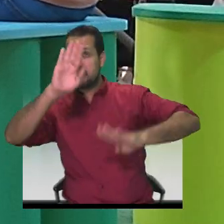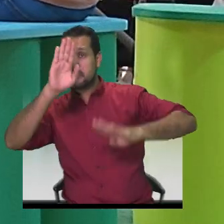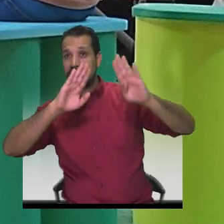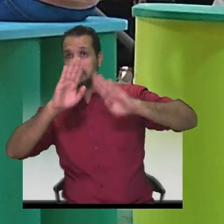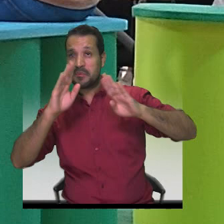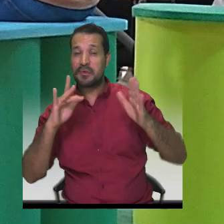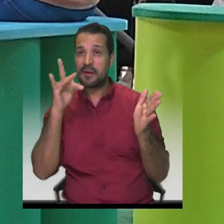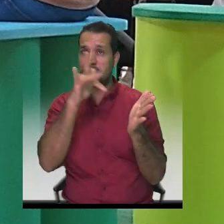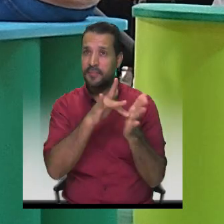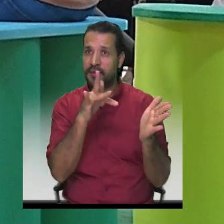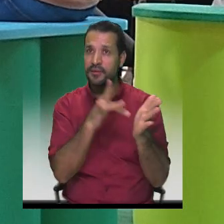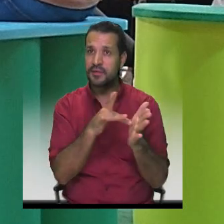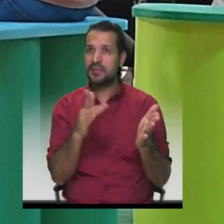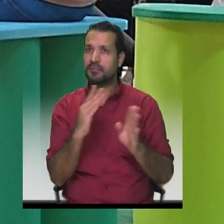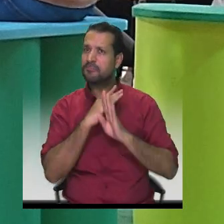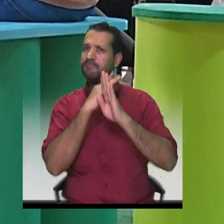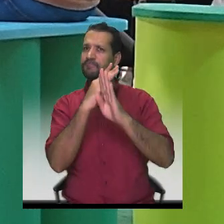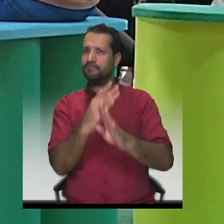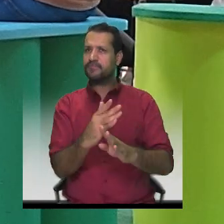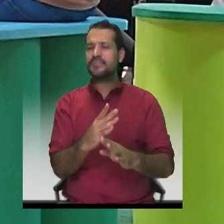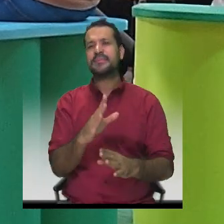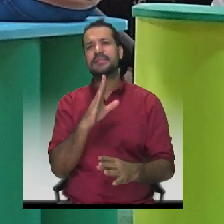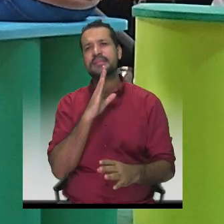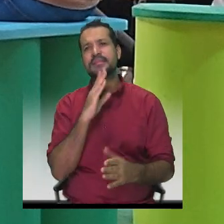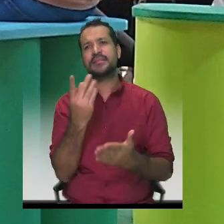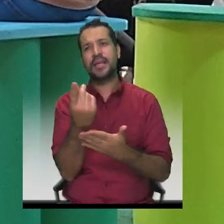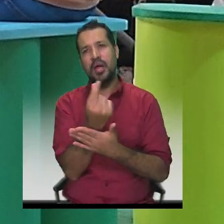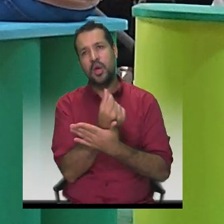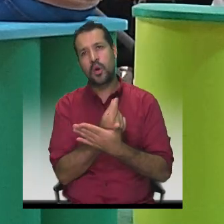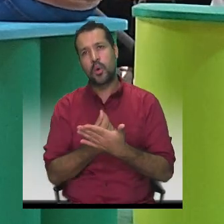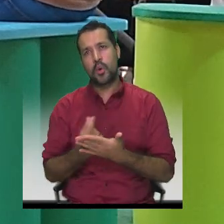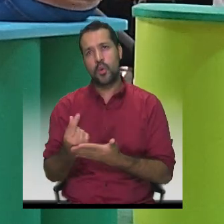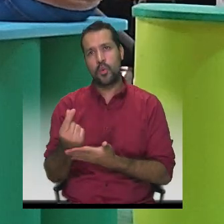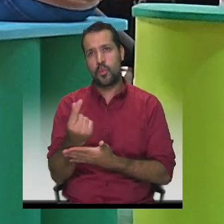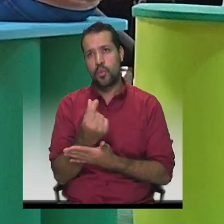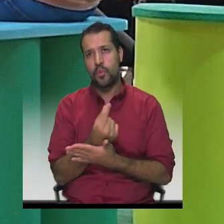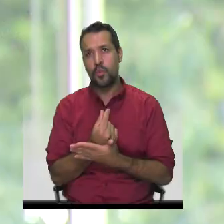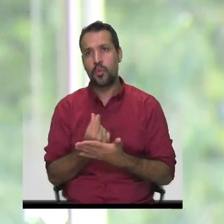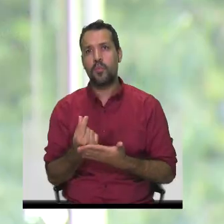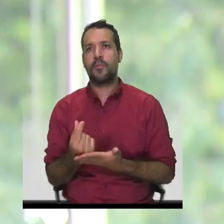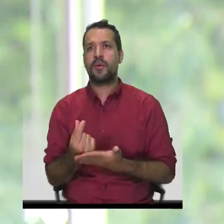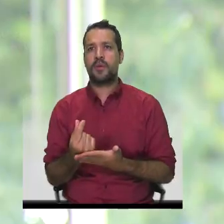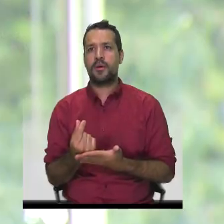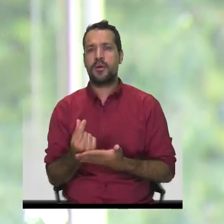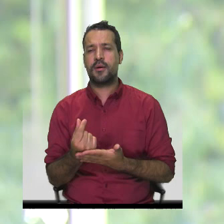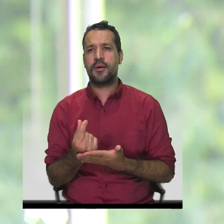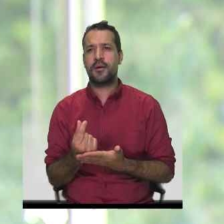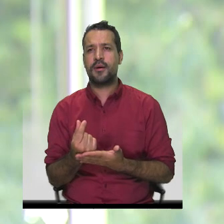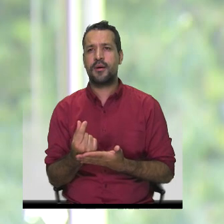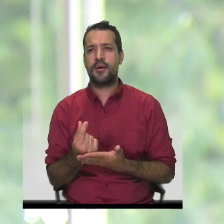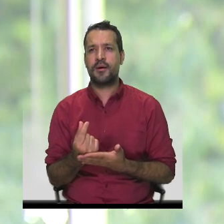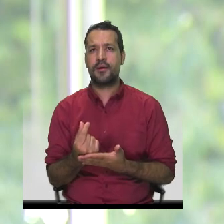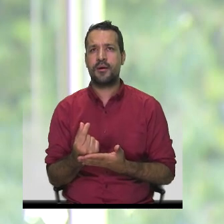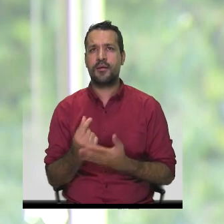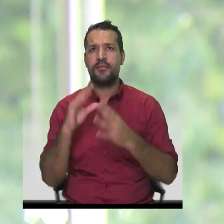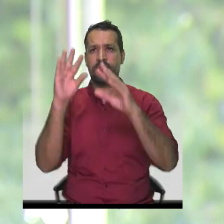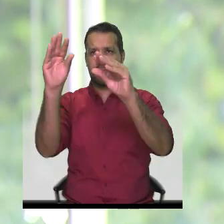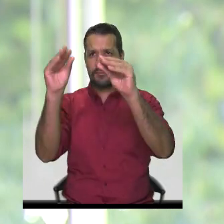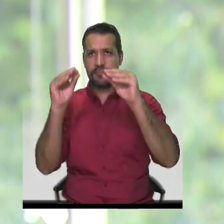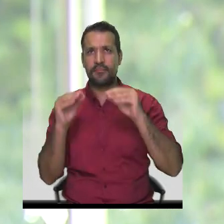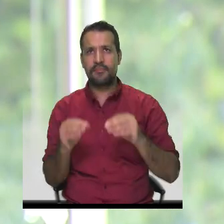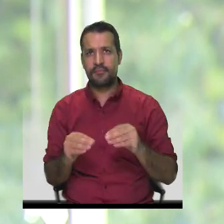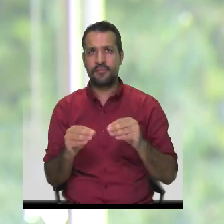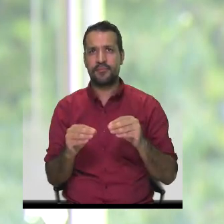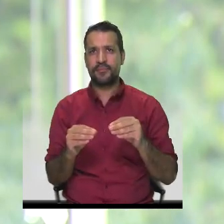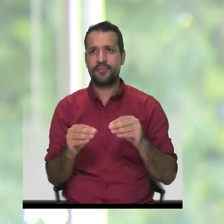Entonces, primero entender que una economía como la nuestra, que depende en gran medida de los recursos naturales no renovables, no es